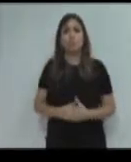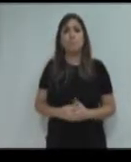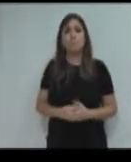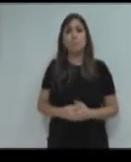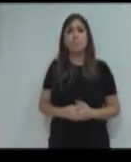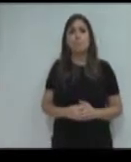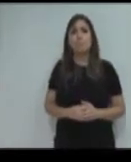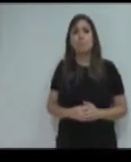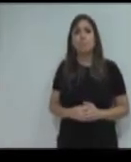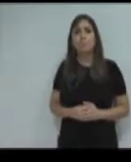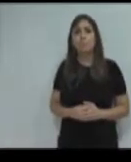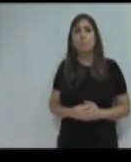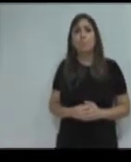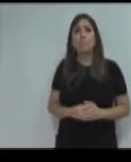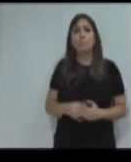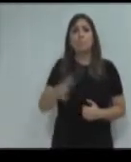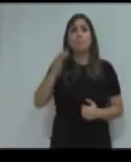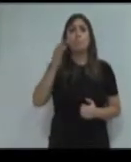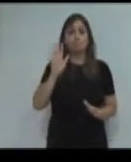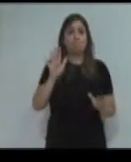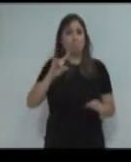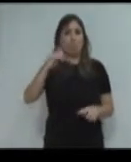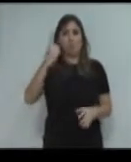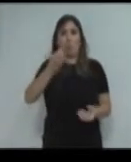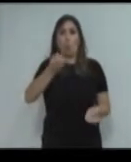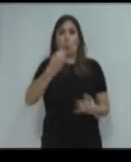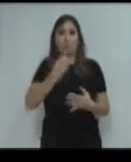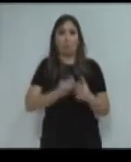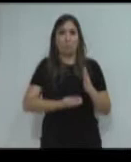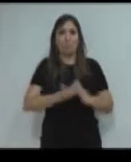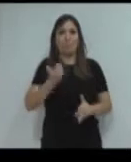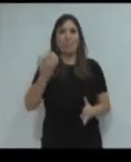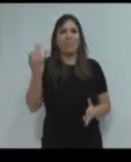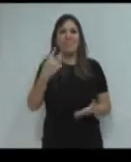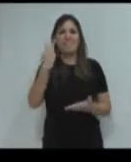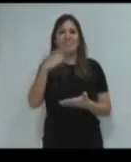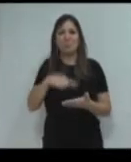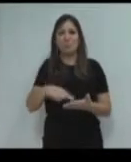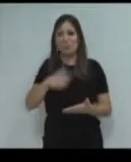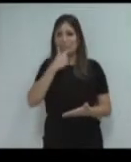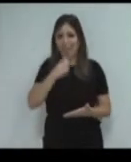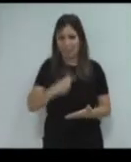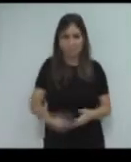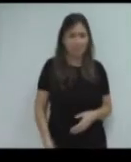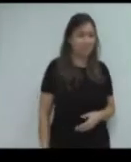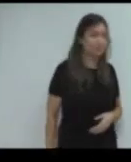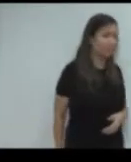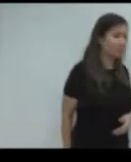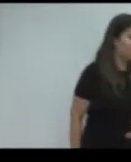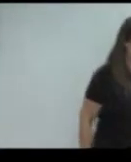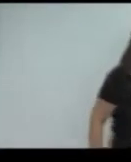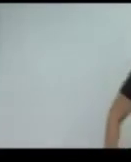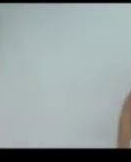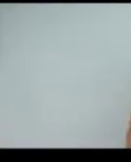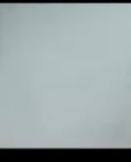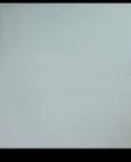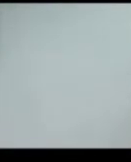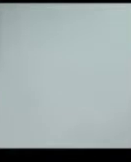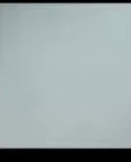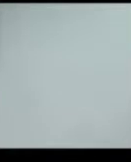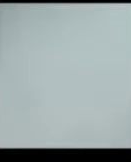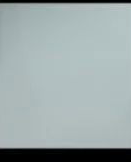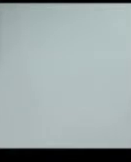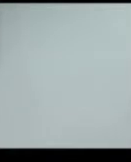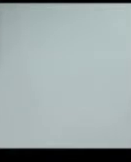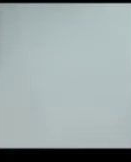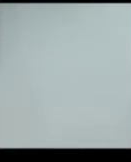¿Para quiénes va dirigido? ¿Quiénes son los...? Primero, cuéntanos un poquito a grandes rasgos qué es lo de la lectura fácil. Bueno, la lectura fácil es una técnica